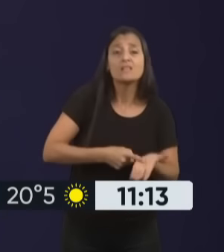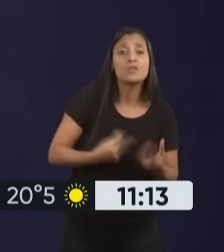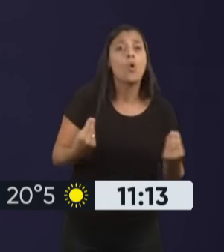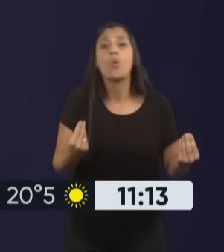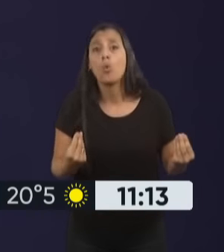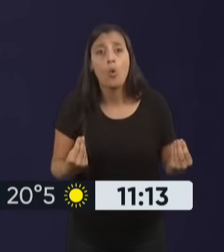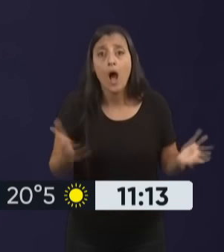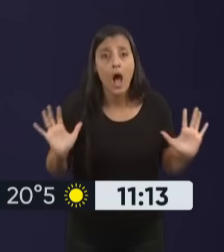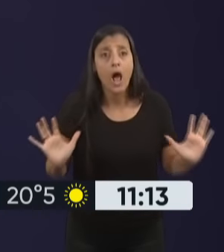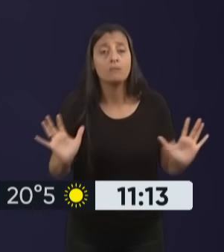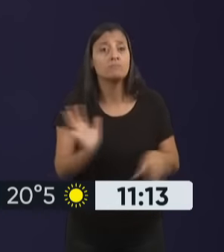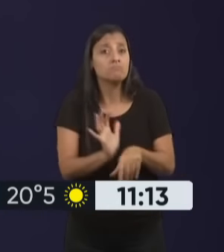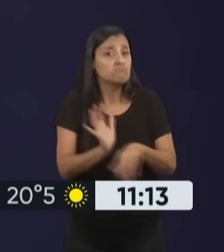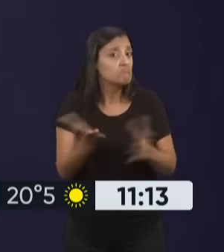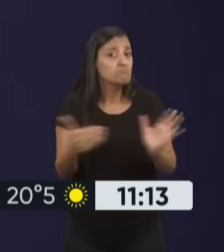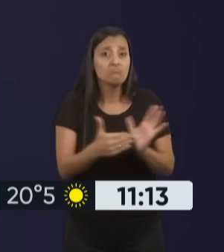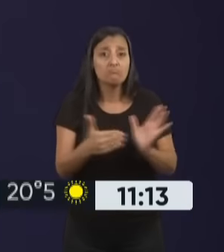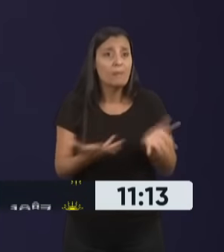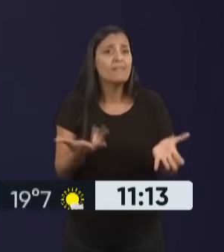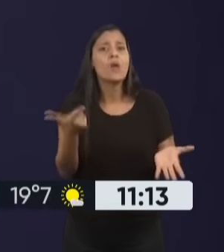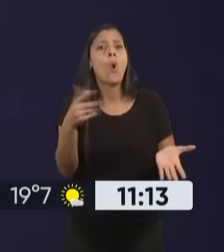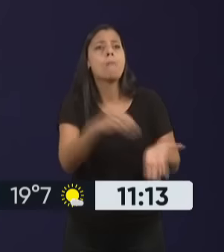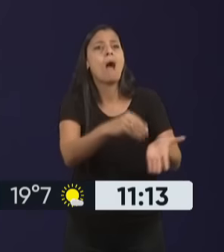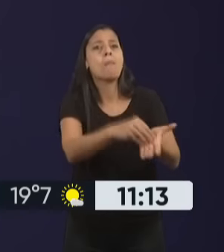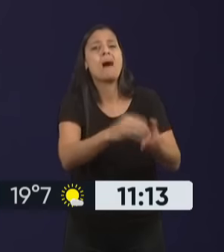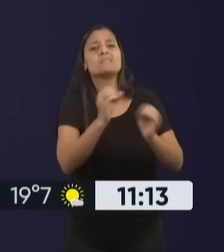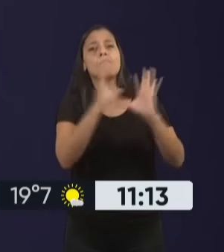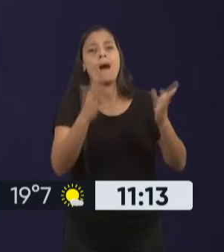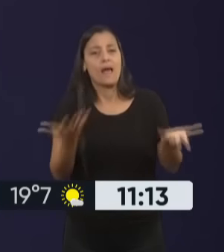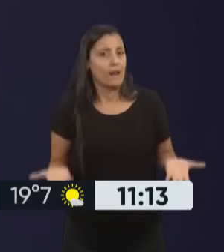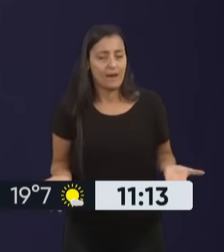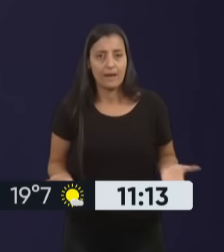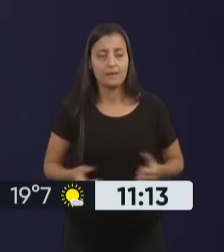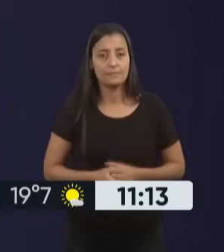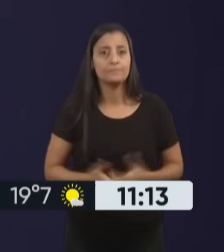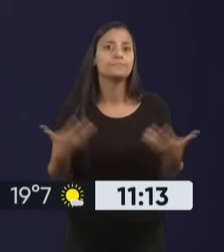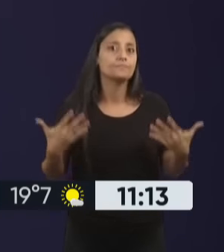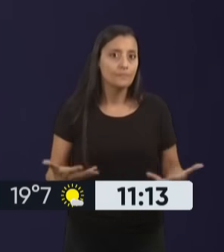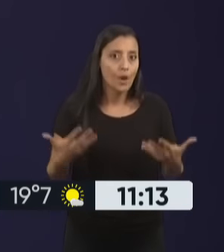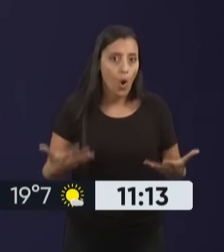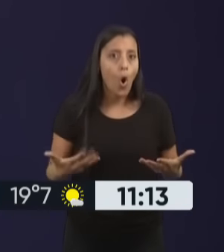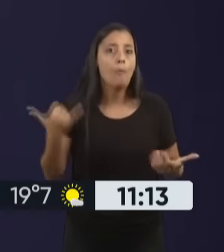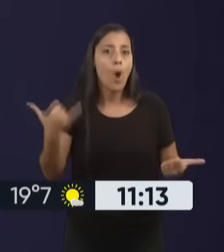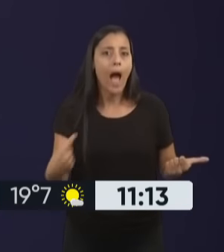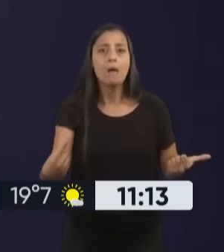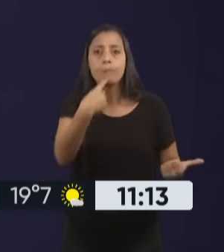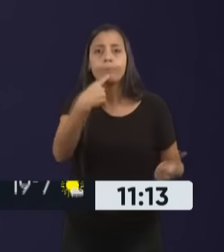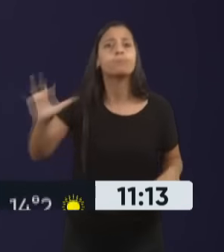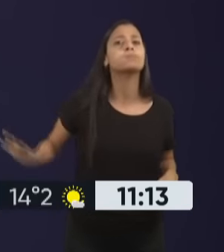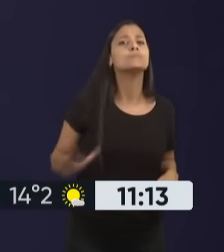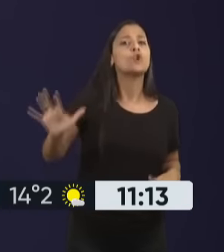tomarán la el camino que deban tomar no no hay mucho más para decir eh Por supuesto que al haber presunción